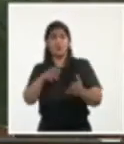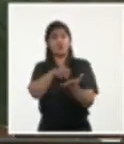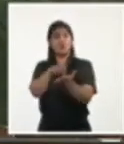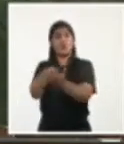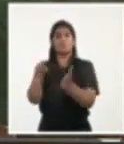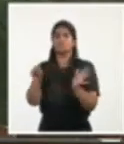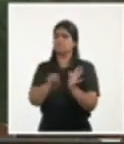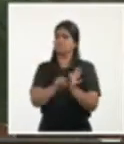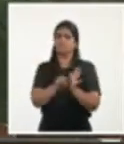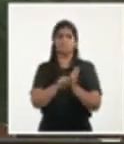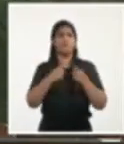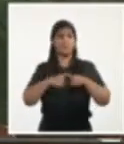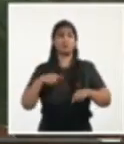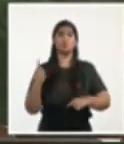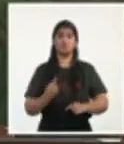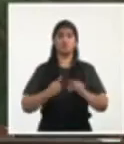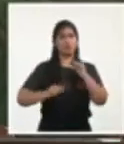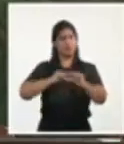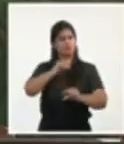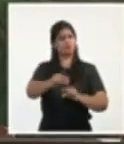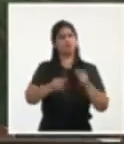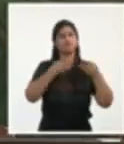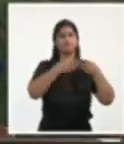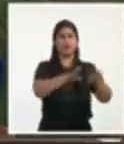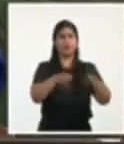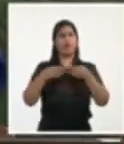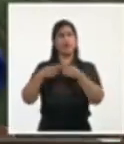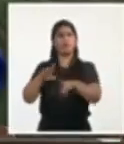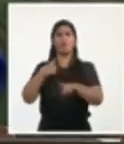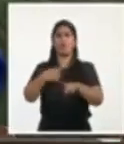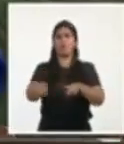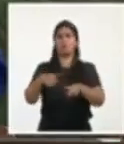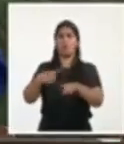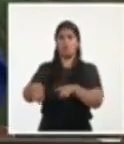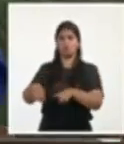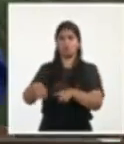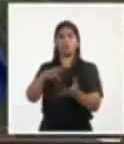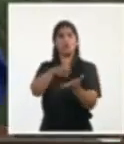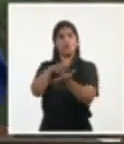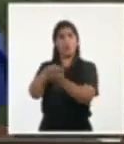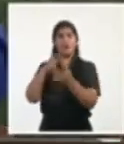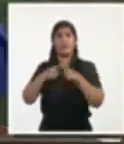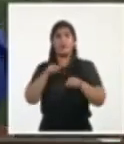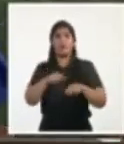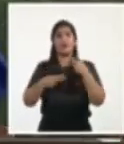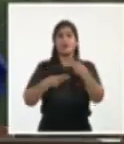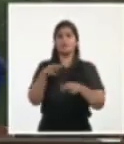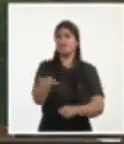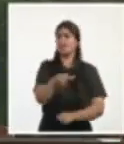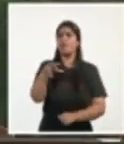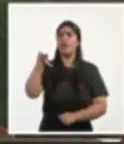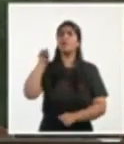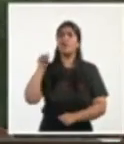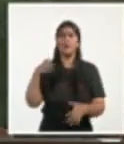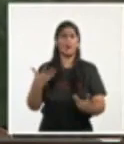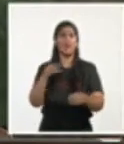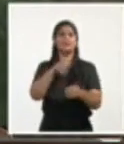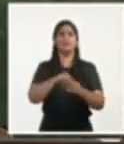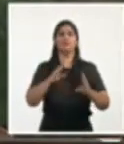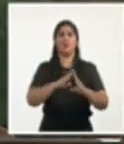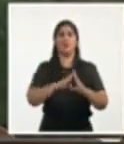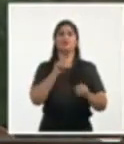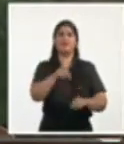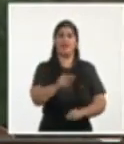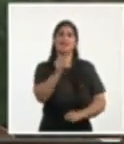estatales. Entonces tenemos que ir a una nueva modalidad, que es el ingreso domiciliario, que es algo que se usa también en el mundo, es algo que también tiene